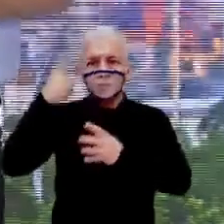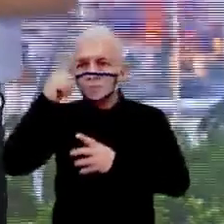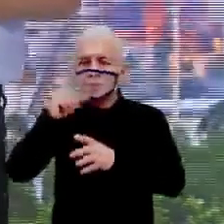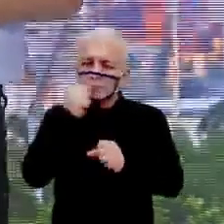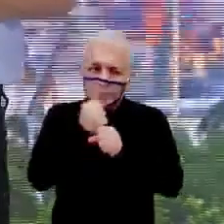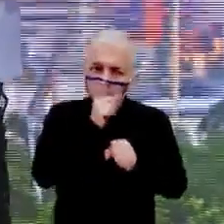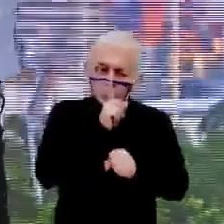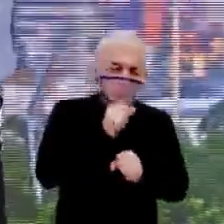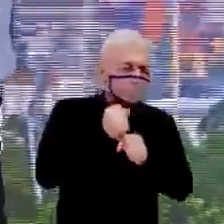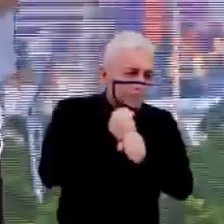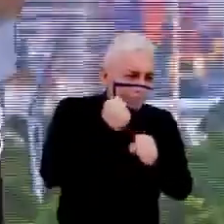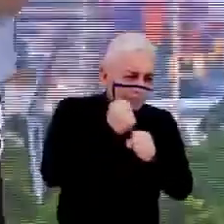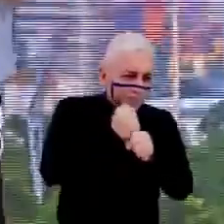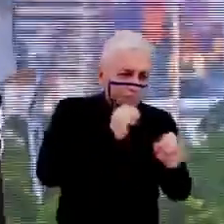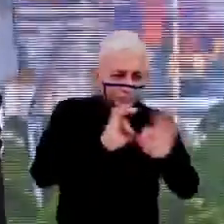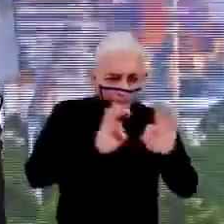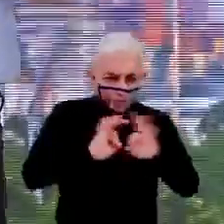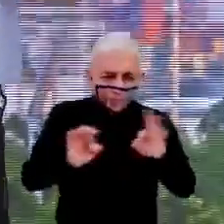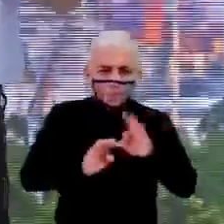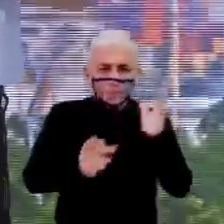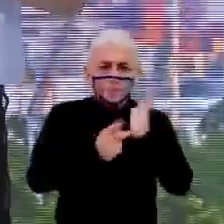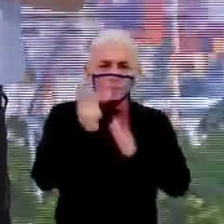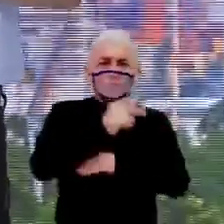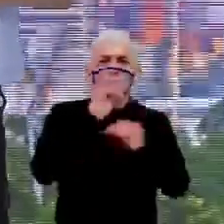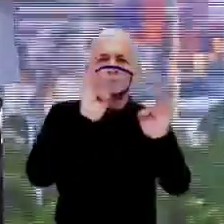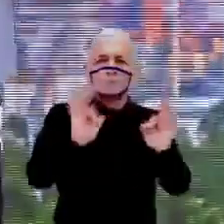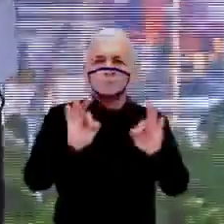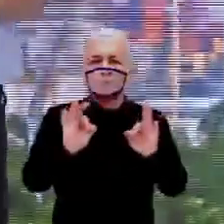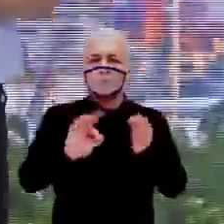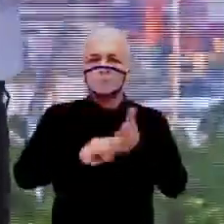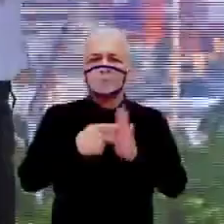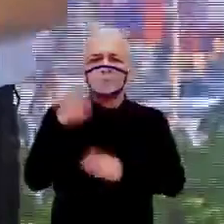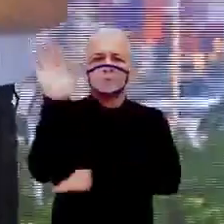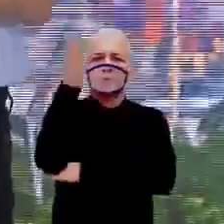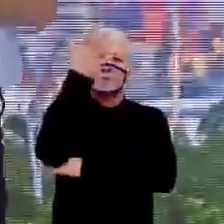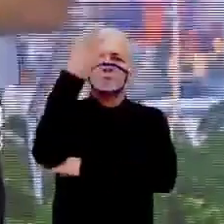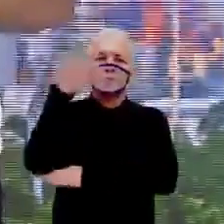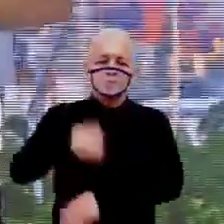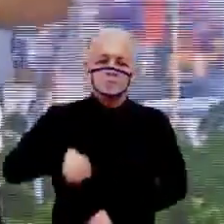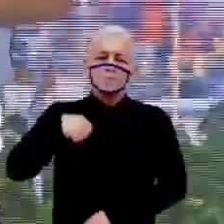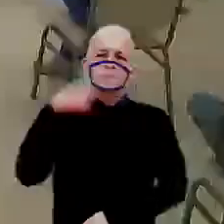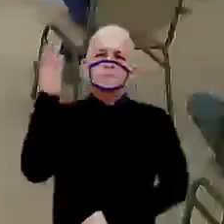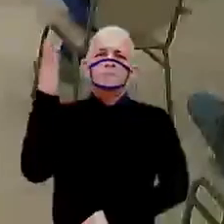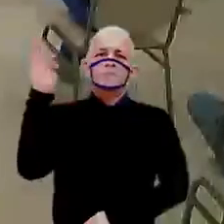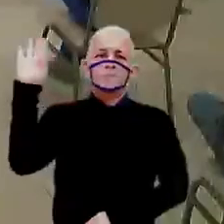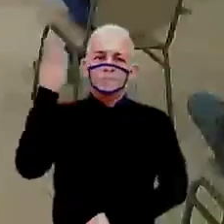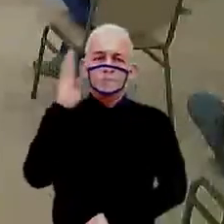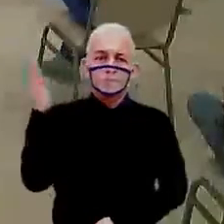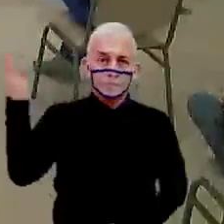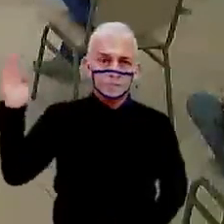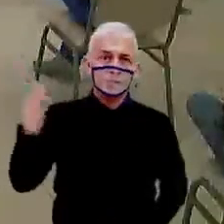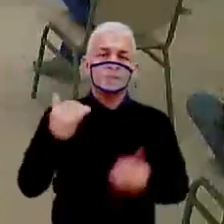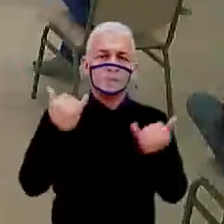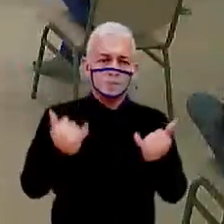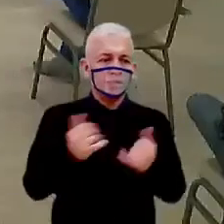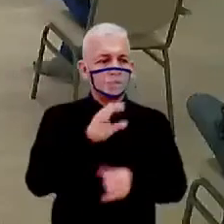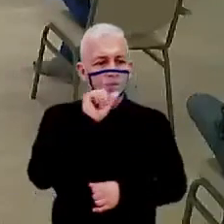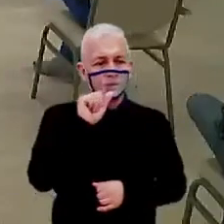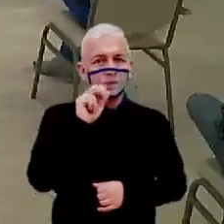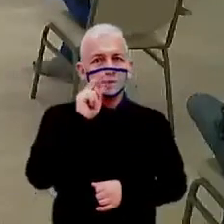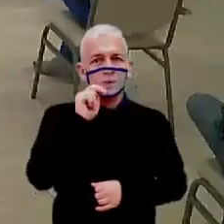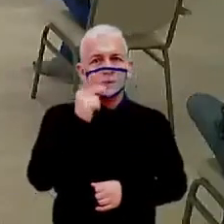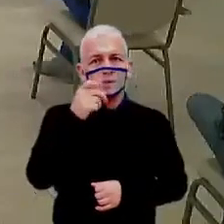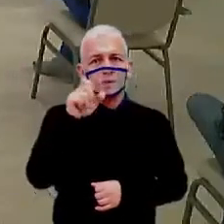que hacen su tarea para asegurarse que estos proyectos salgan adelante y sean la bandera y el orgullo de los barranquilleros. Así que Ángelo tiene una tarea